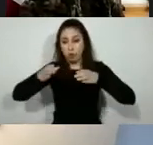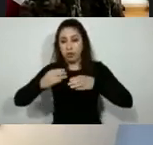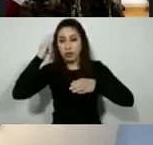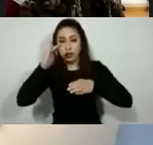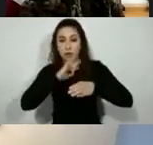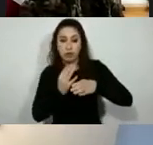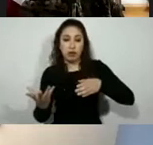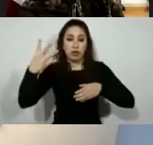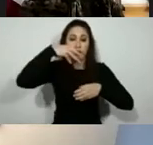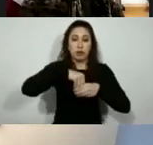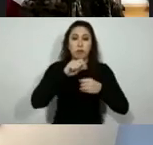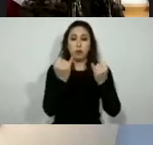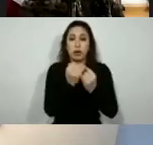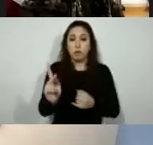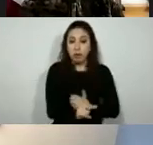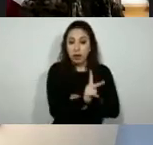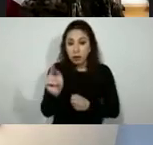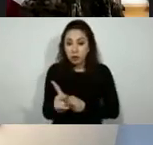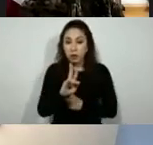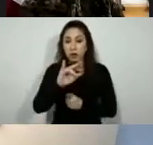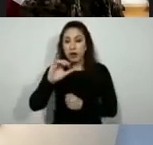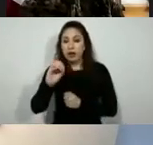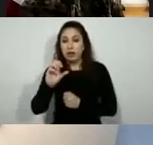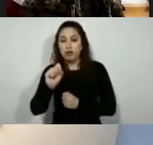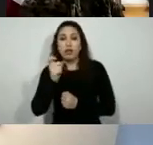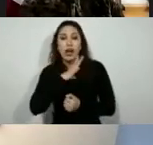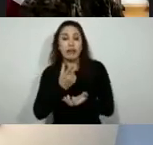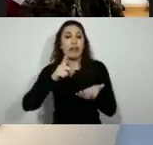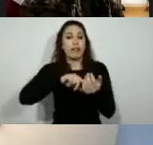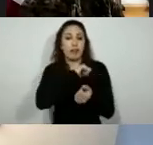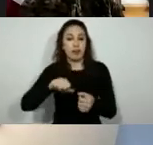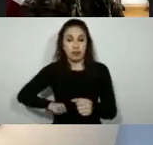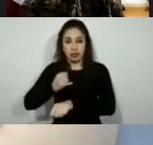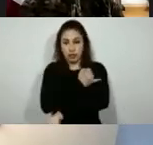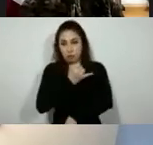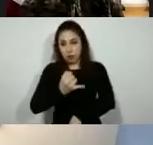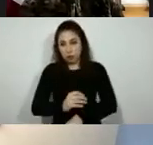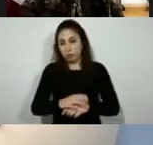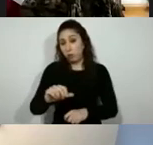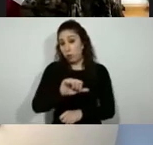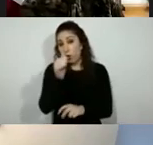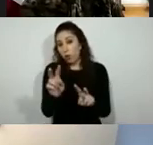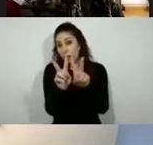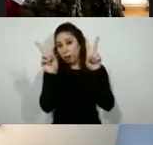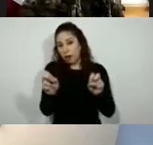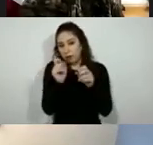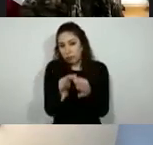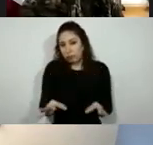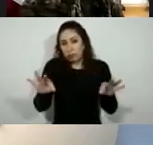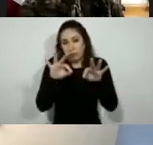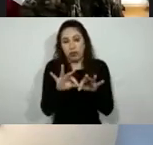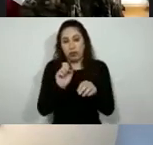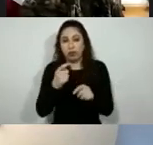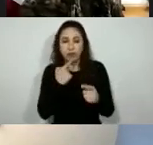pueblos y barrios originarios de Iztapalapa. El otro gran tema que hemos desarrollado